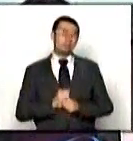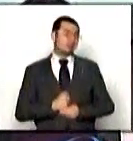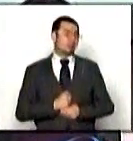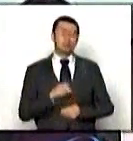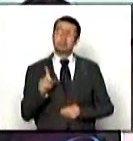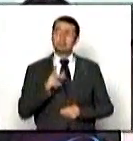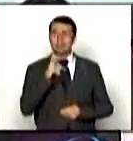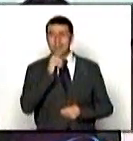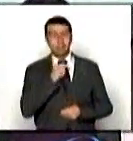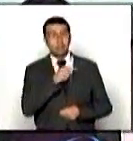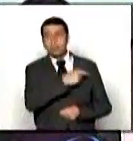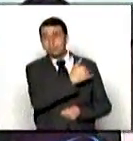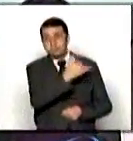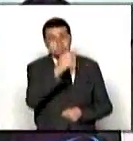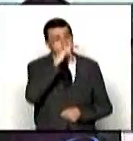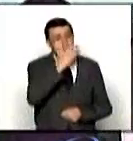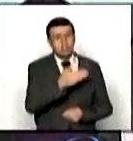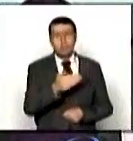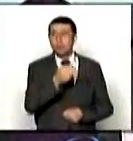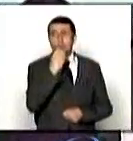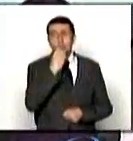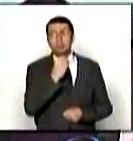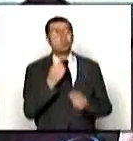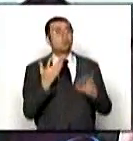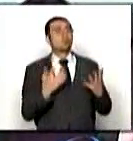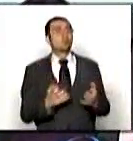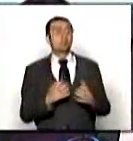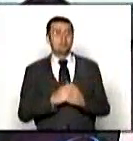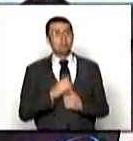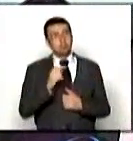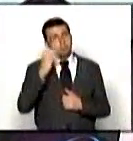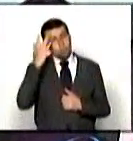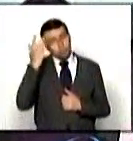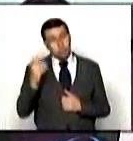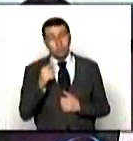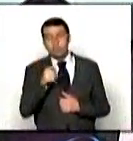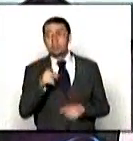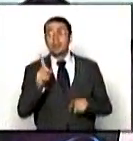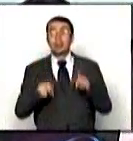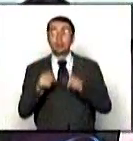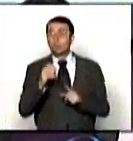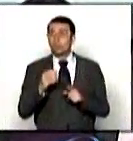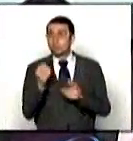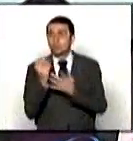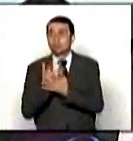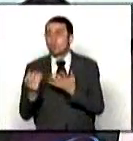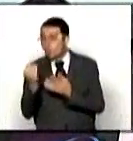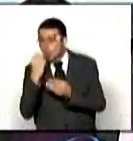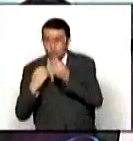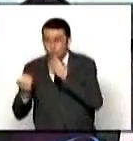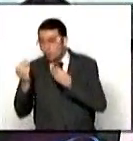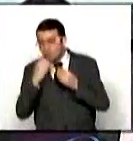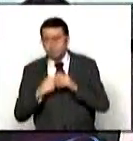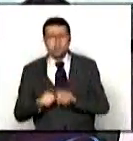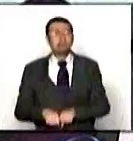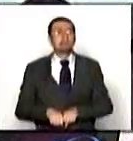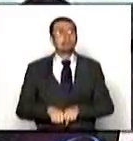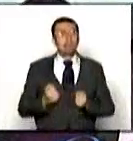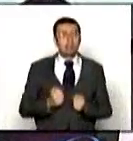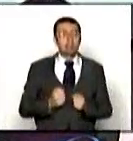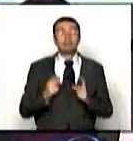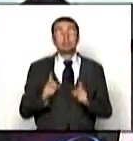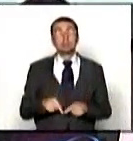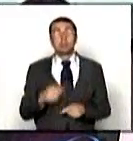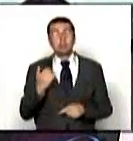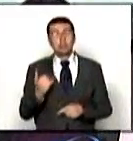ya prácticamente no quieren comer, y es porque, además del daño que hacen esos alimentos en el sistema inmunológico, hacen un daño terrible